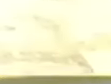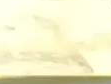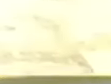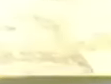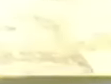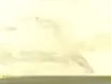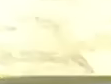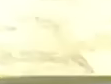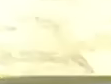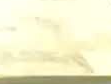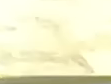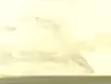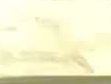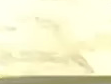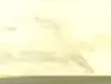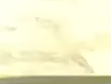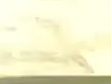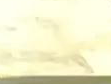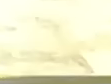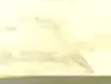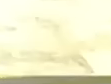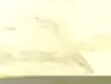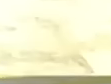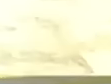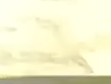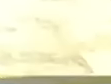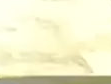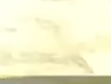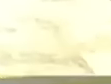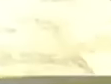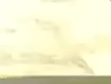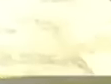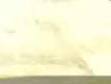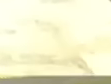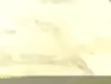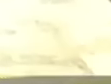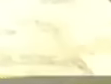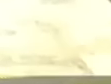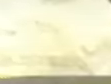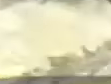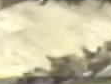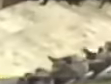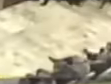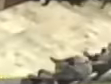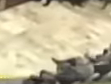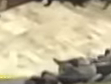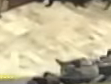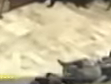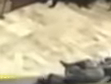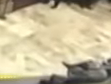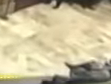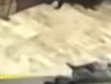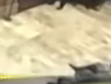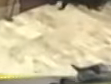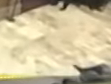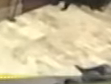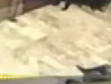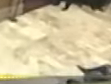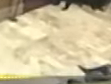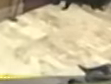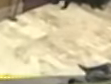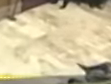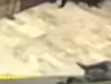venezolanos. Buenas tardes y feliz año a todas las diputadas y los diputados de